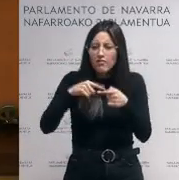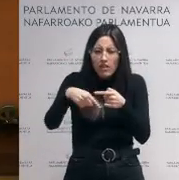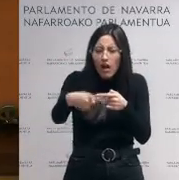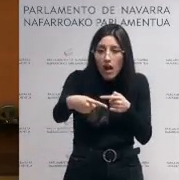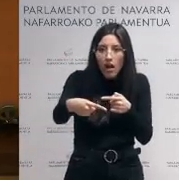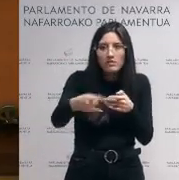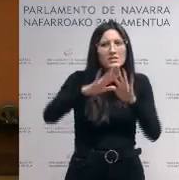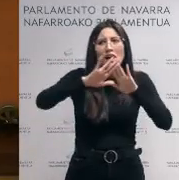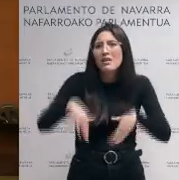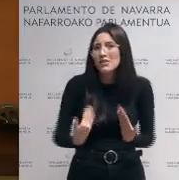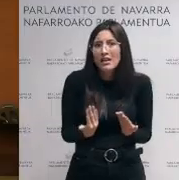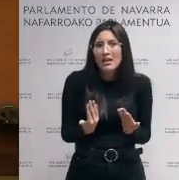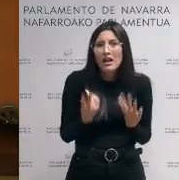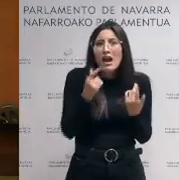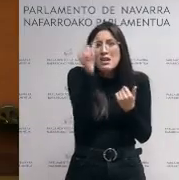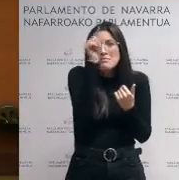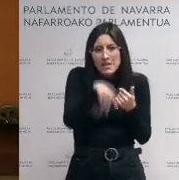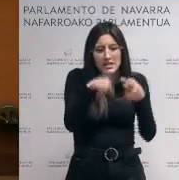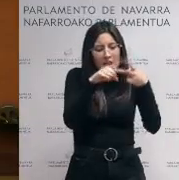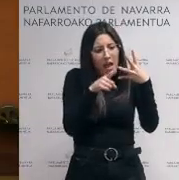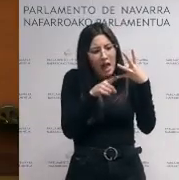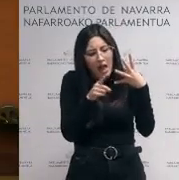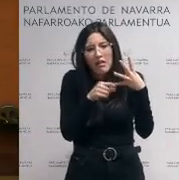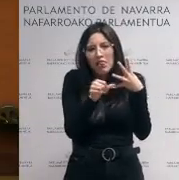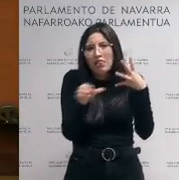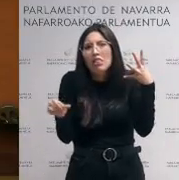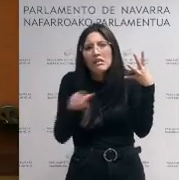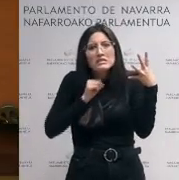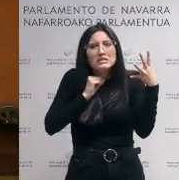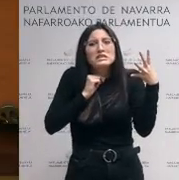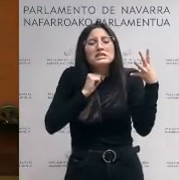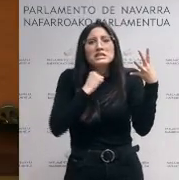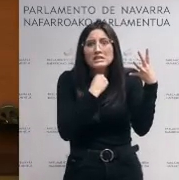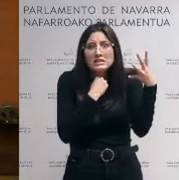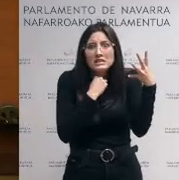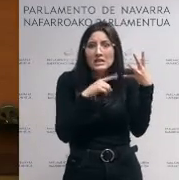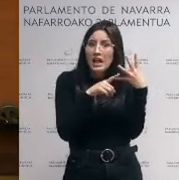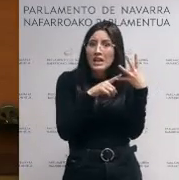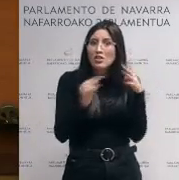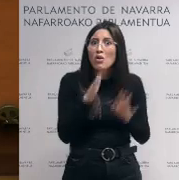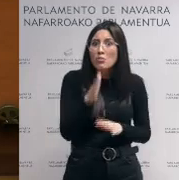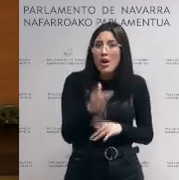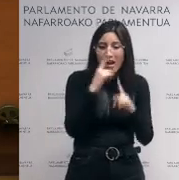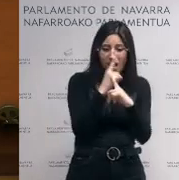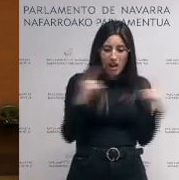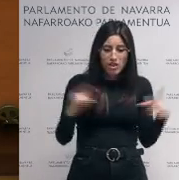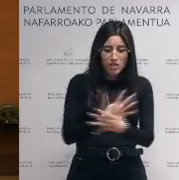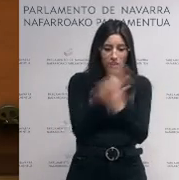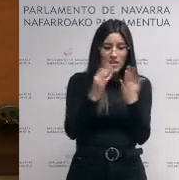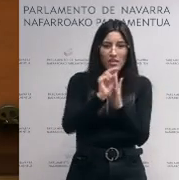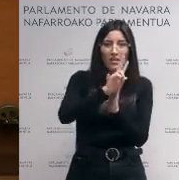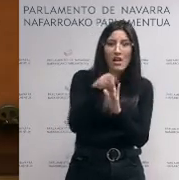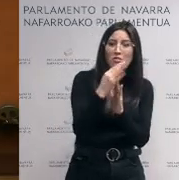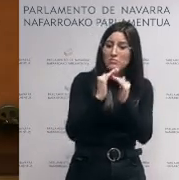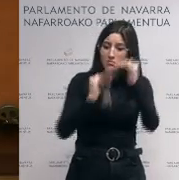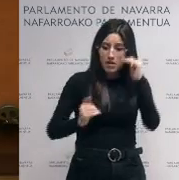apenas llegan a fin de mes. Estamos hablando de eso. Personas que cobran menos de 19.000 euros al año y que, sin embargo, en